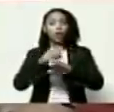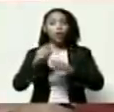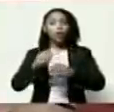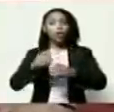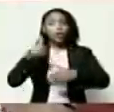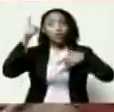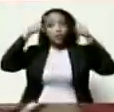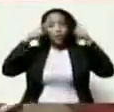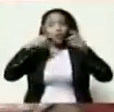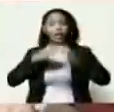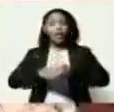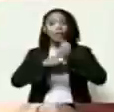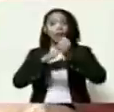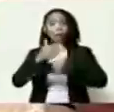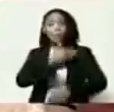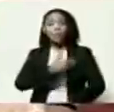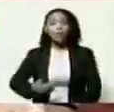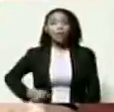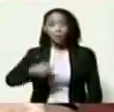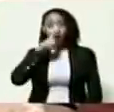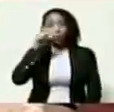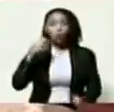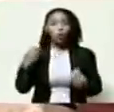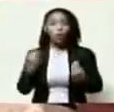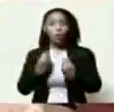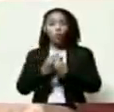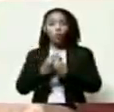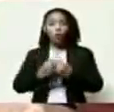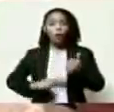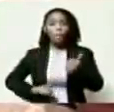presidente Nicolás Maduro y que lo acompaña a este partido.